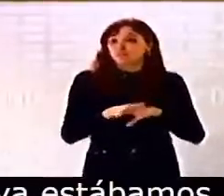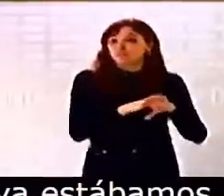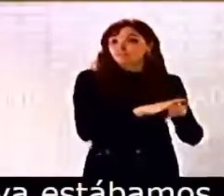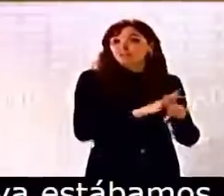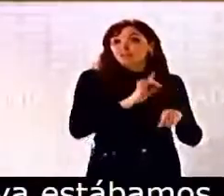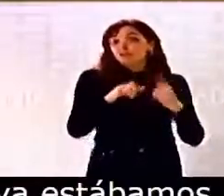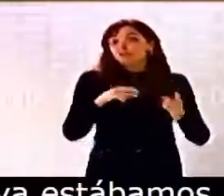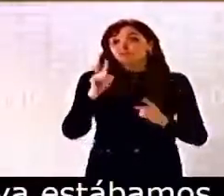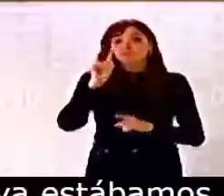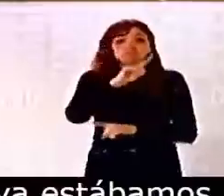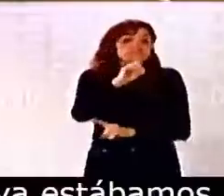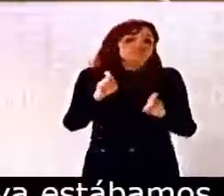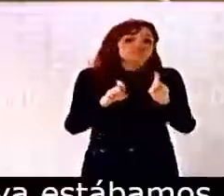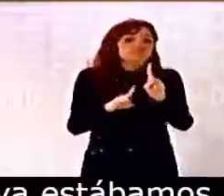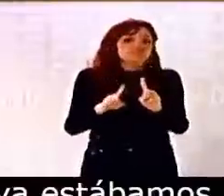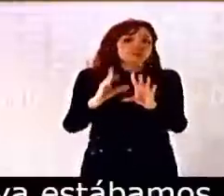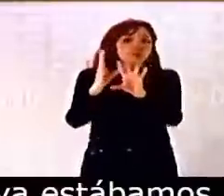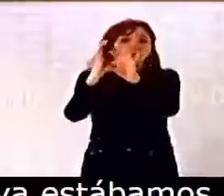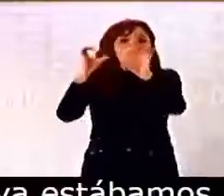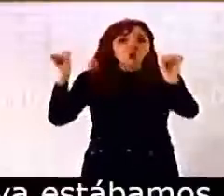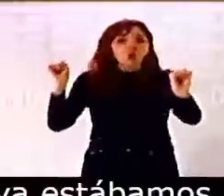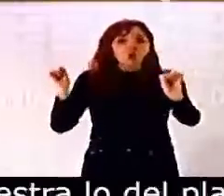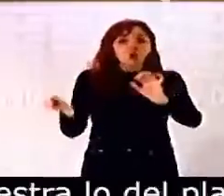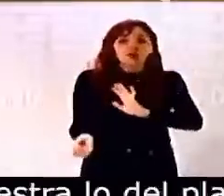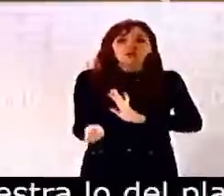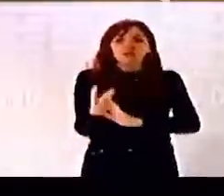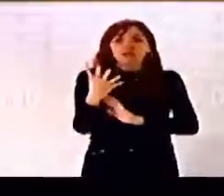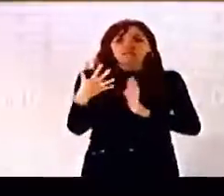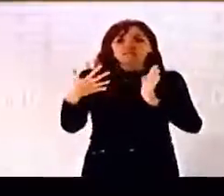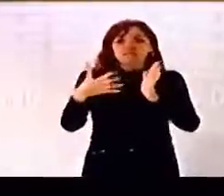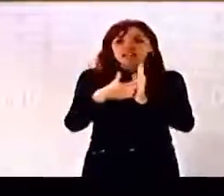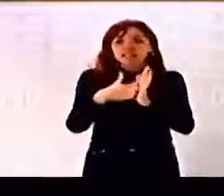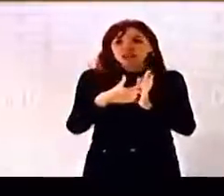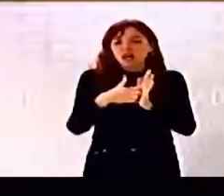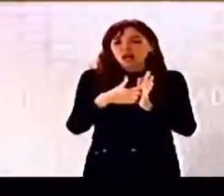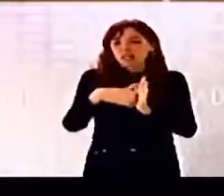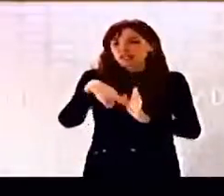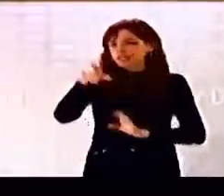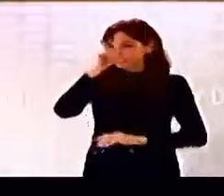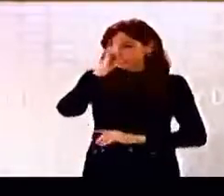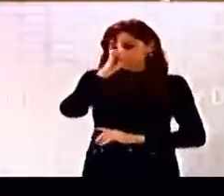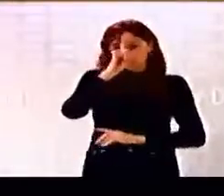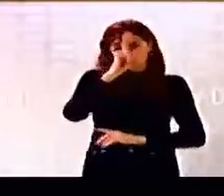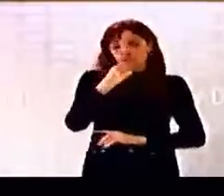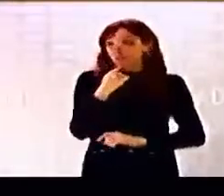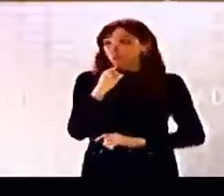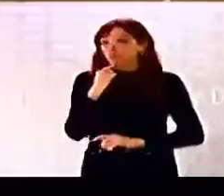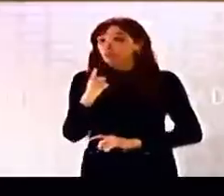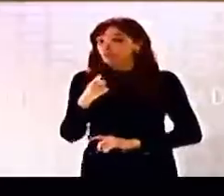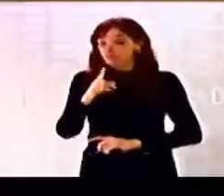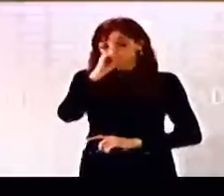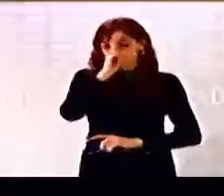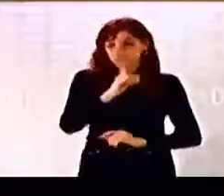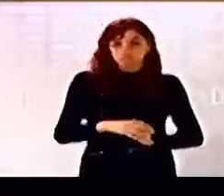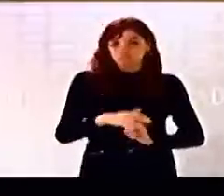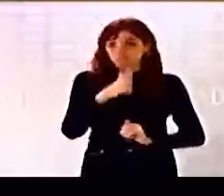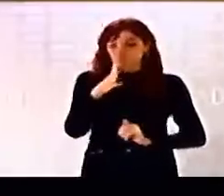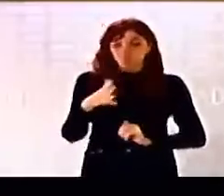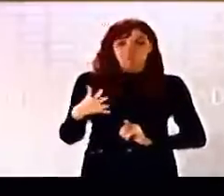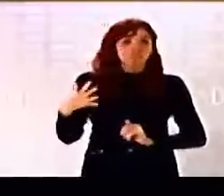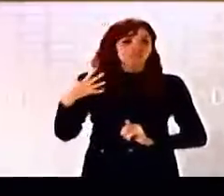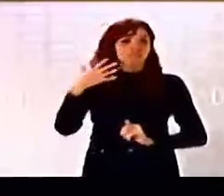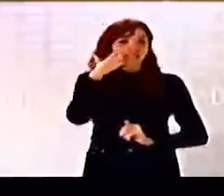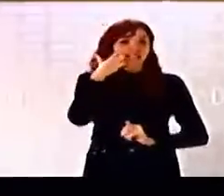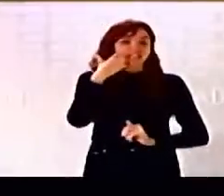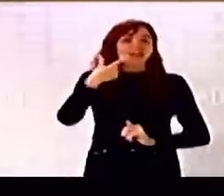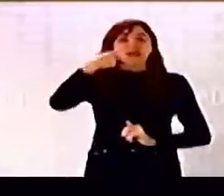los protocolos están en esas fechas concretas que usted dice o no. No lo sé. No se lo puedo decir porque no me sé de memoria las fechas de los